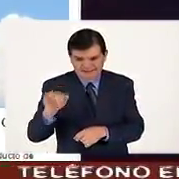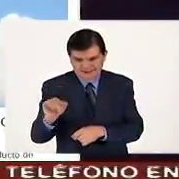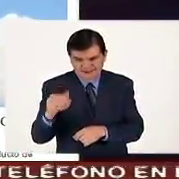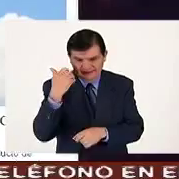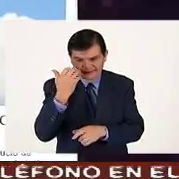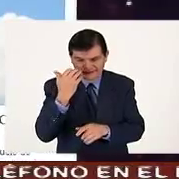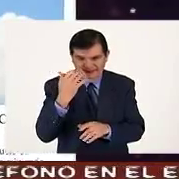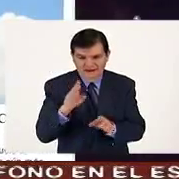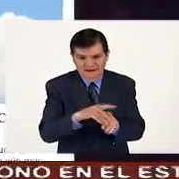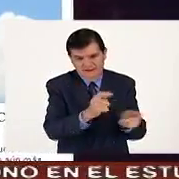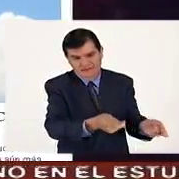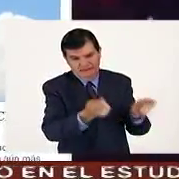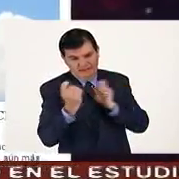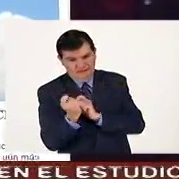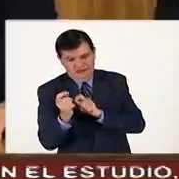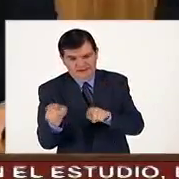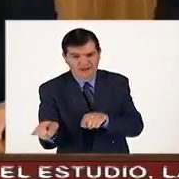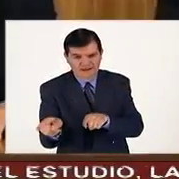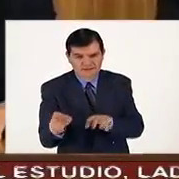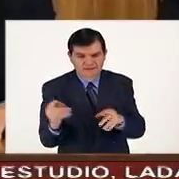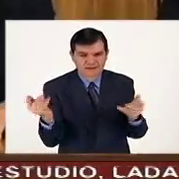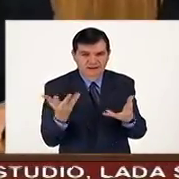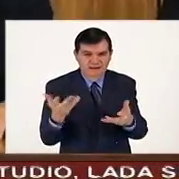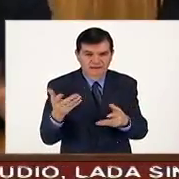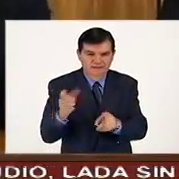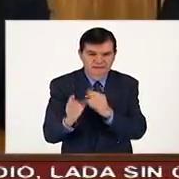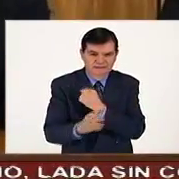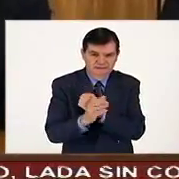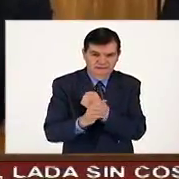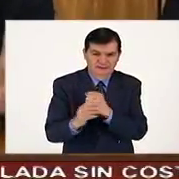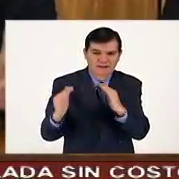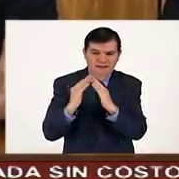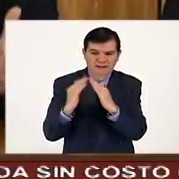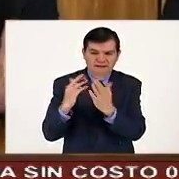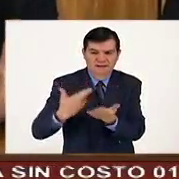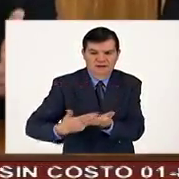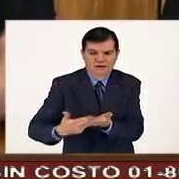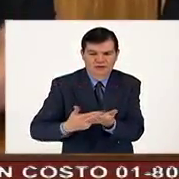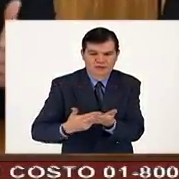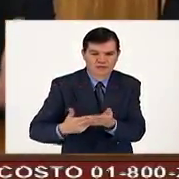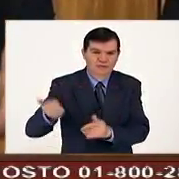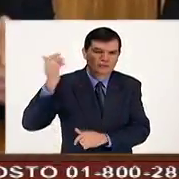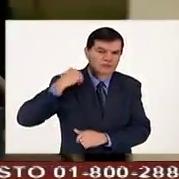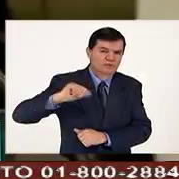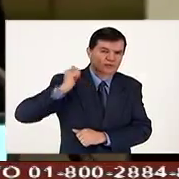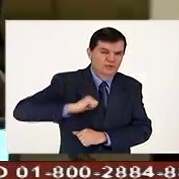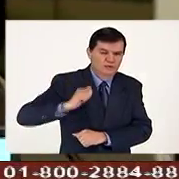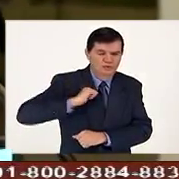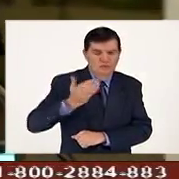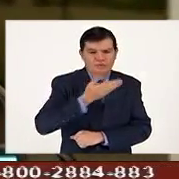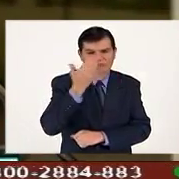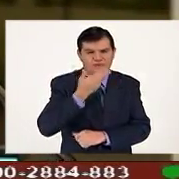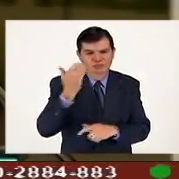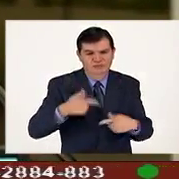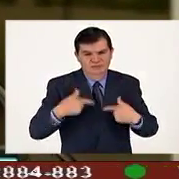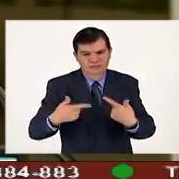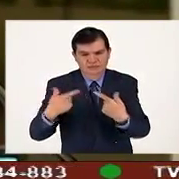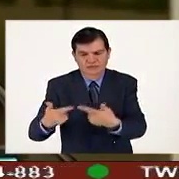que la ceremonia se realice en la Casa Rosada, como era tradicional, una ceremonia